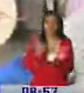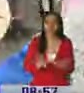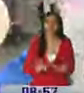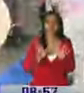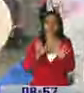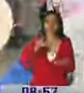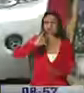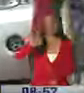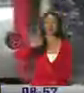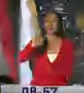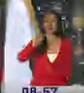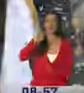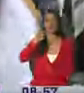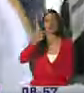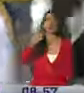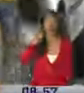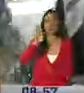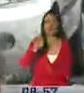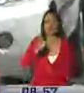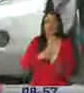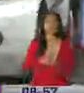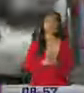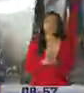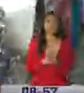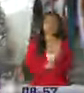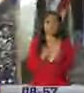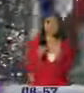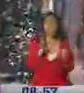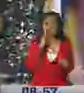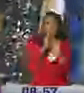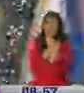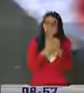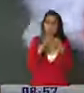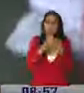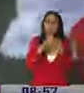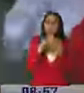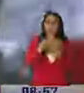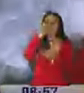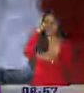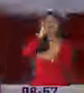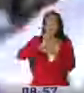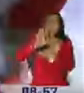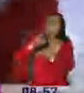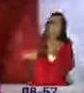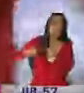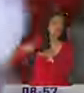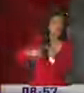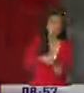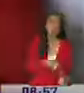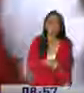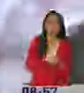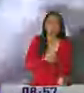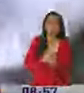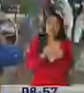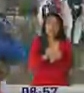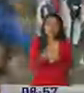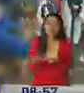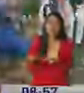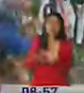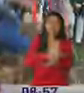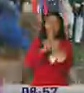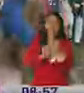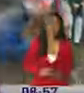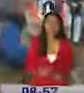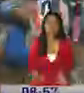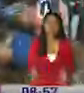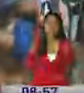yumbada. El objetivo es que la ciudadanía conozca más de nuestro país, las tradiciones y costumbres de cada pueblo. Es traer